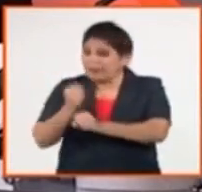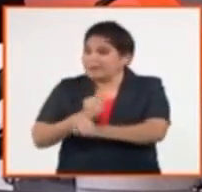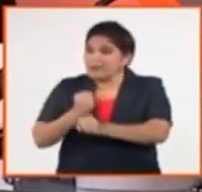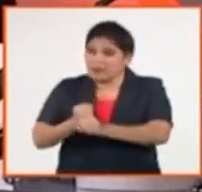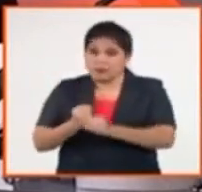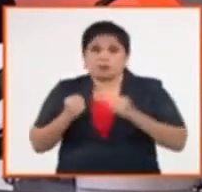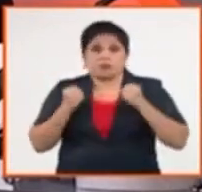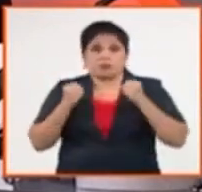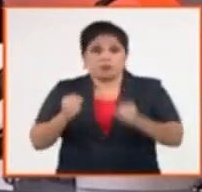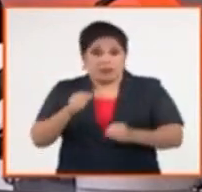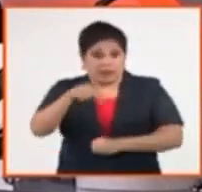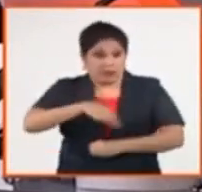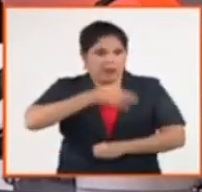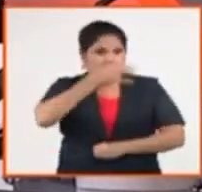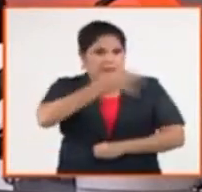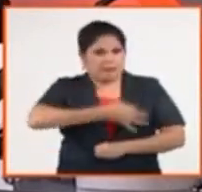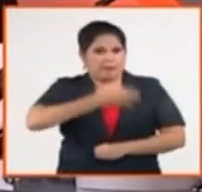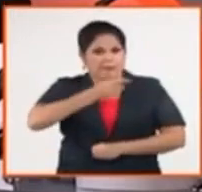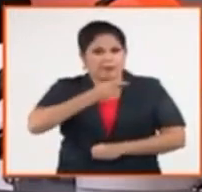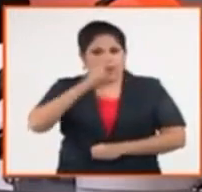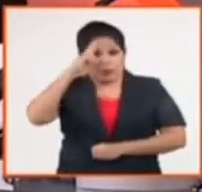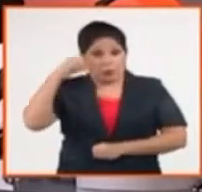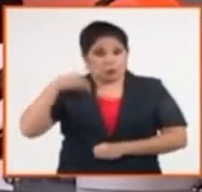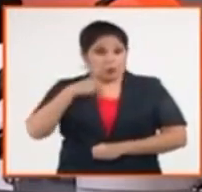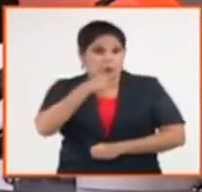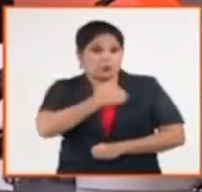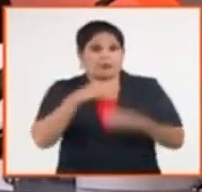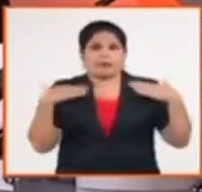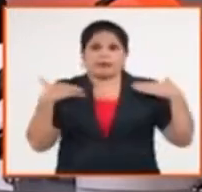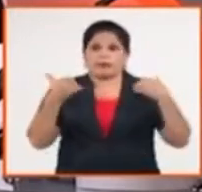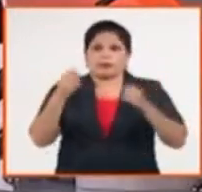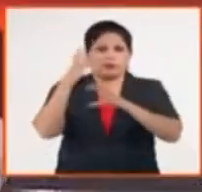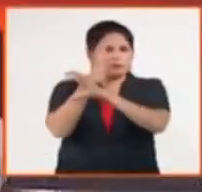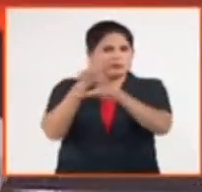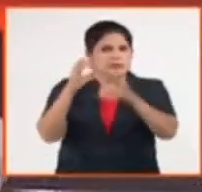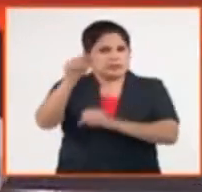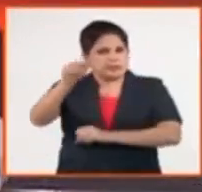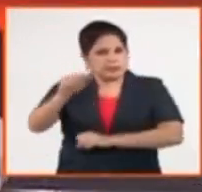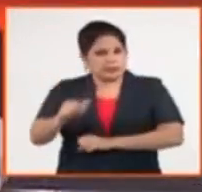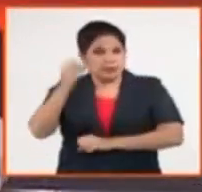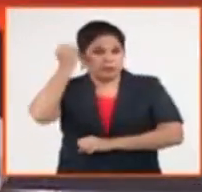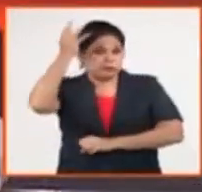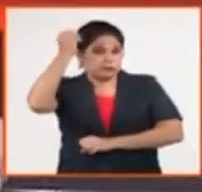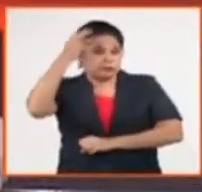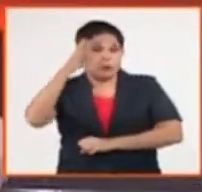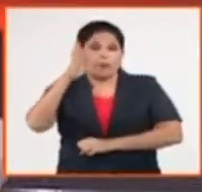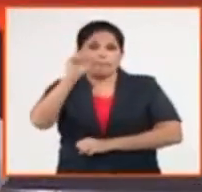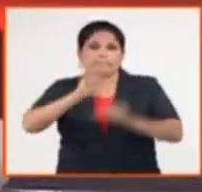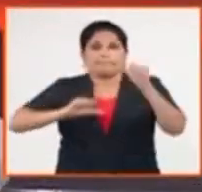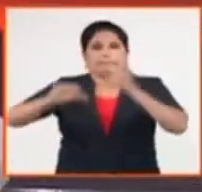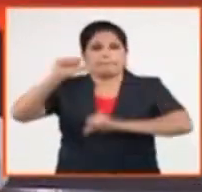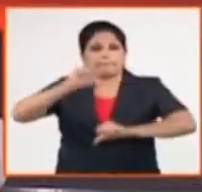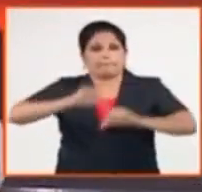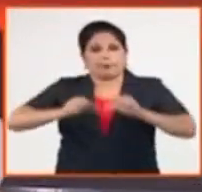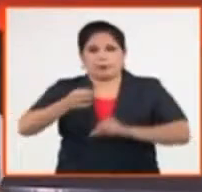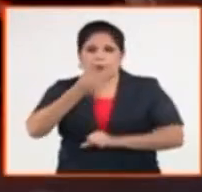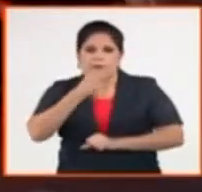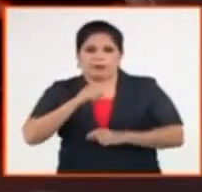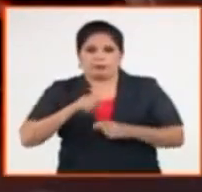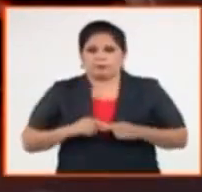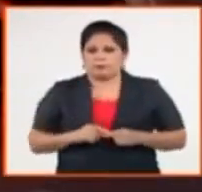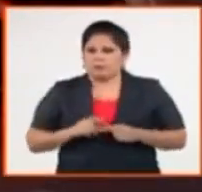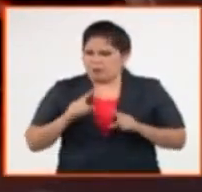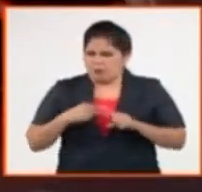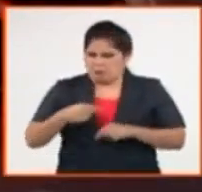Y sobre eso quisiera hablar con el doctor Rolando Pérez Rodríguez, director de Ciencia e Innovación de BioCuba Pharma. ¿Hacia dónde van los